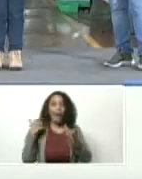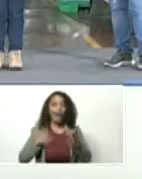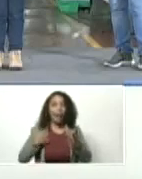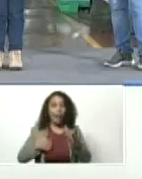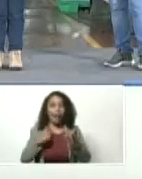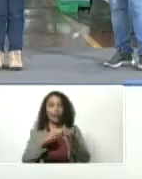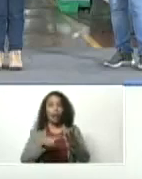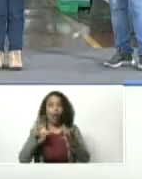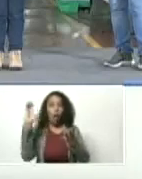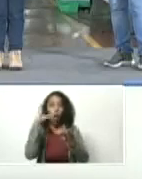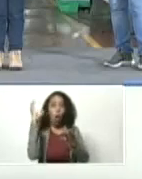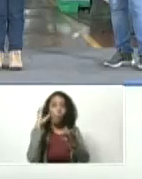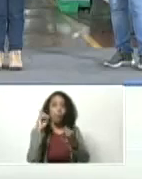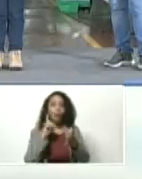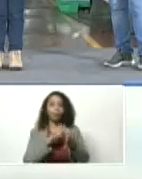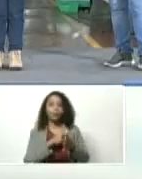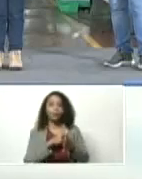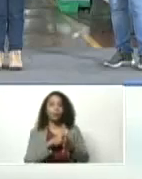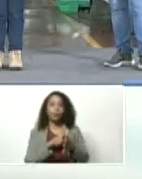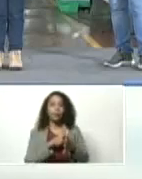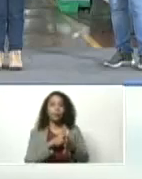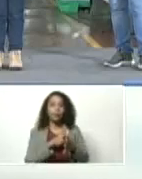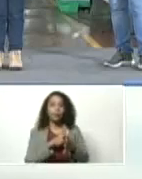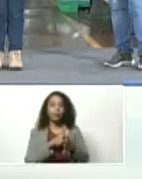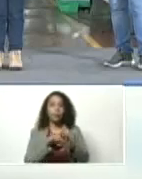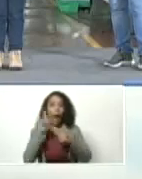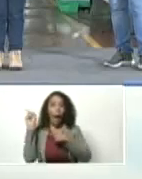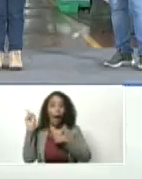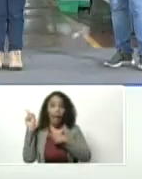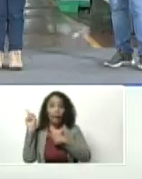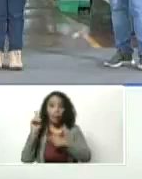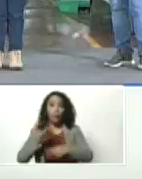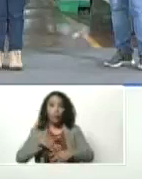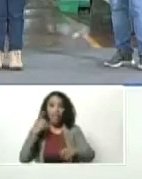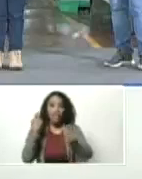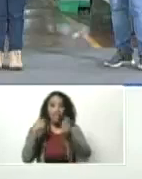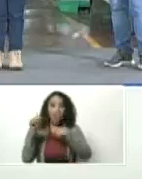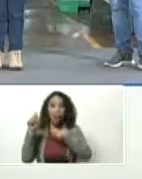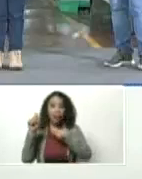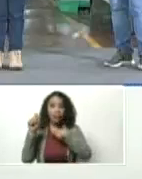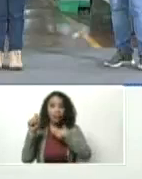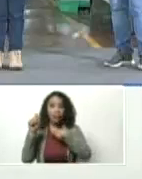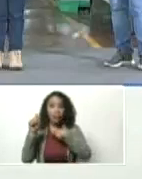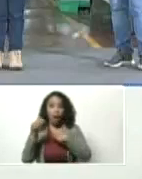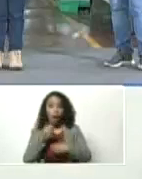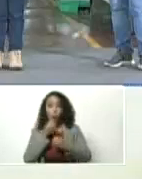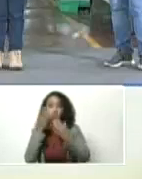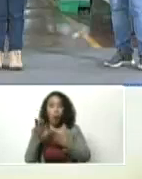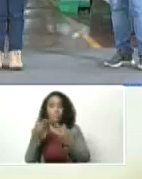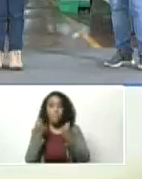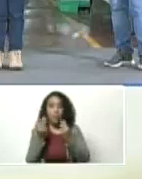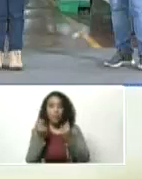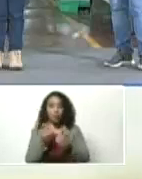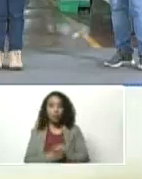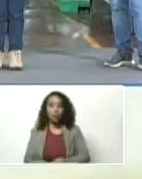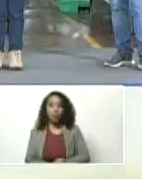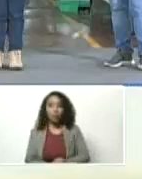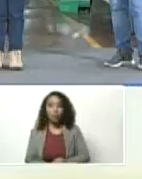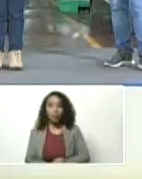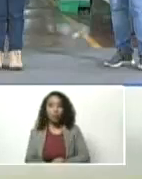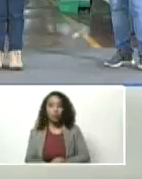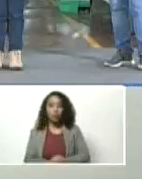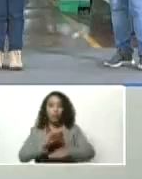Bogotá, en Medellín. Este blue jean lo puedes vender a buen precio.